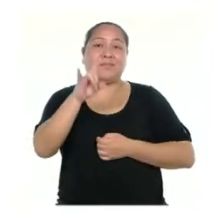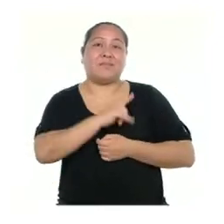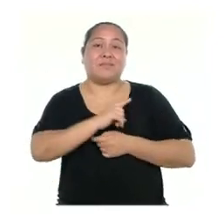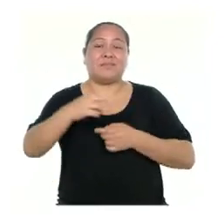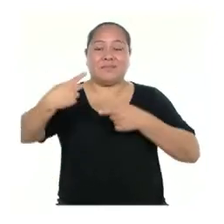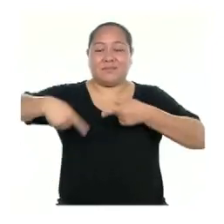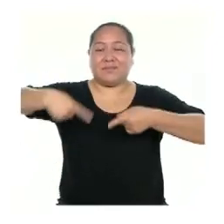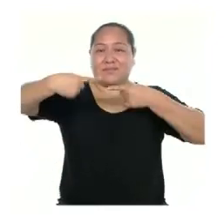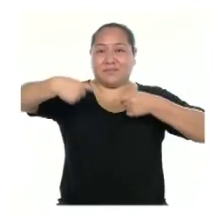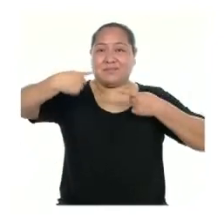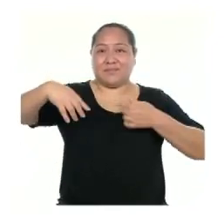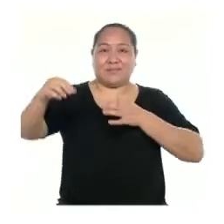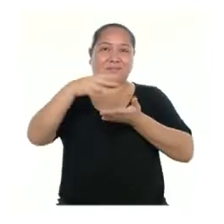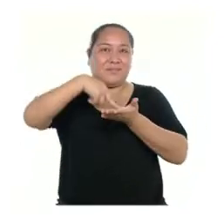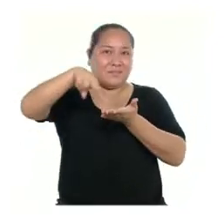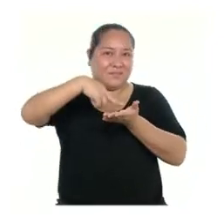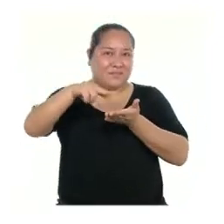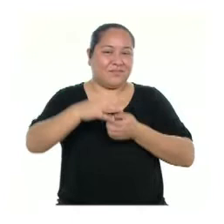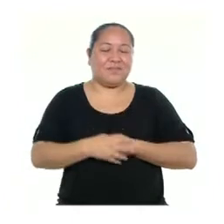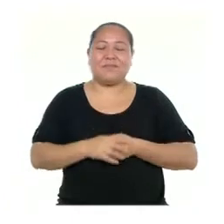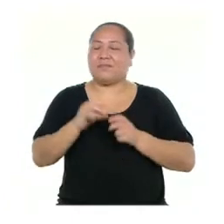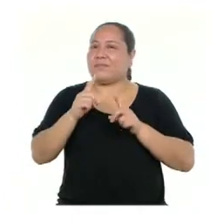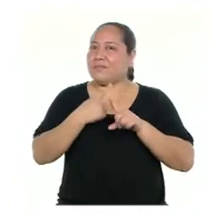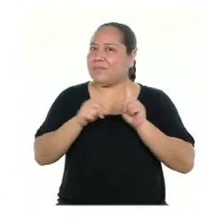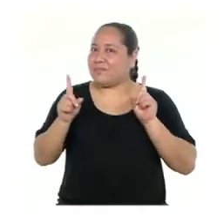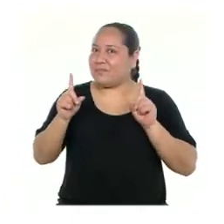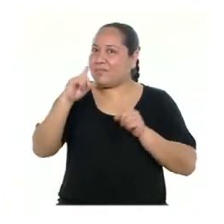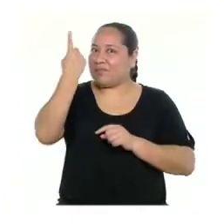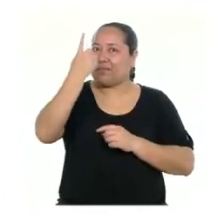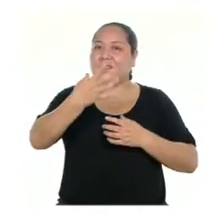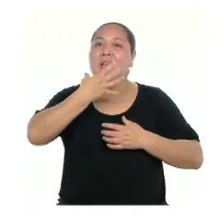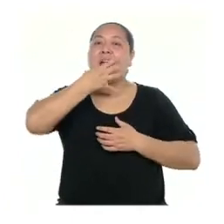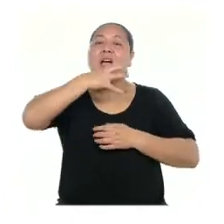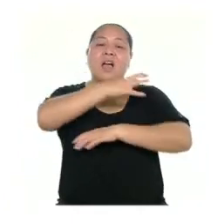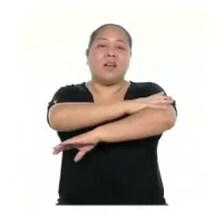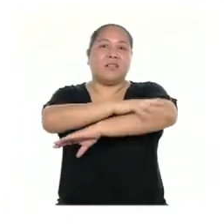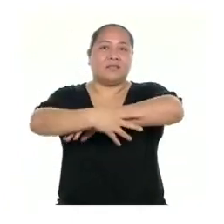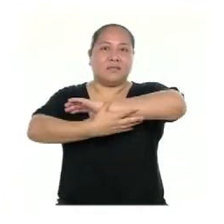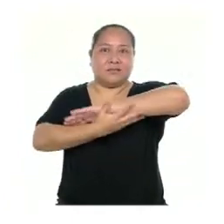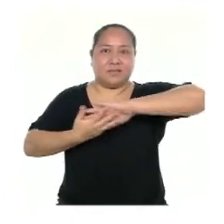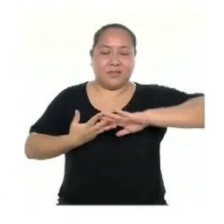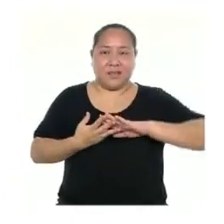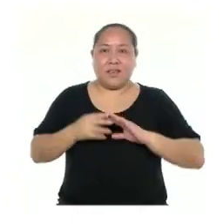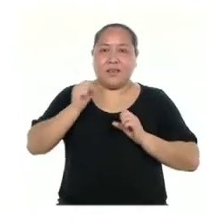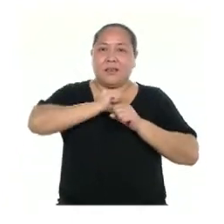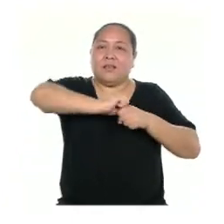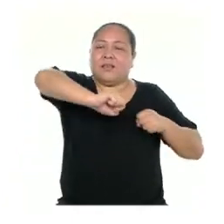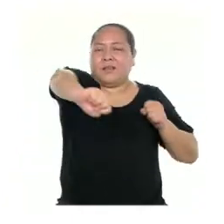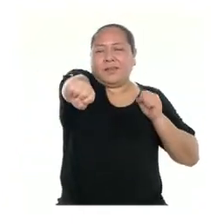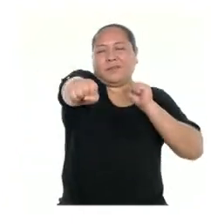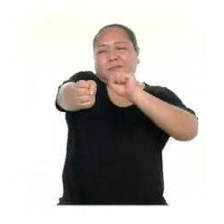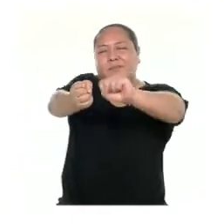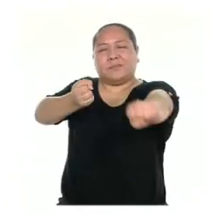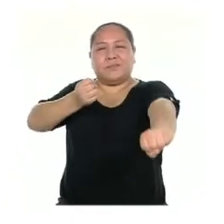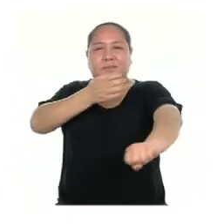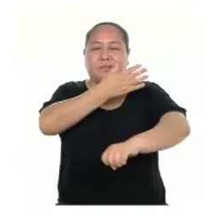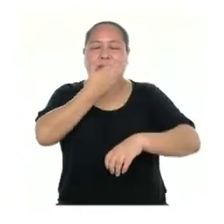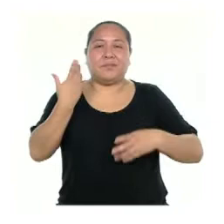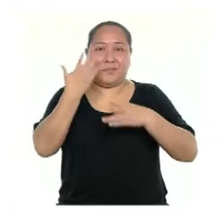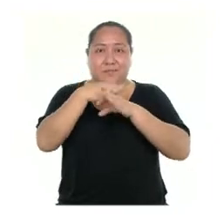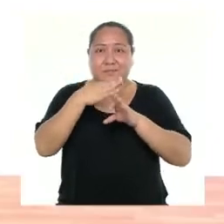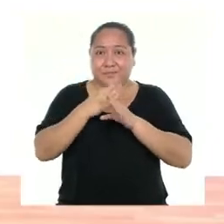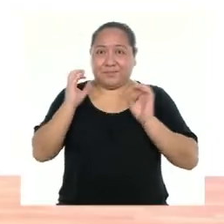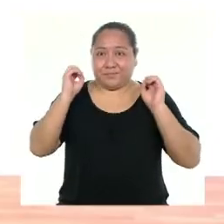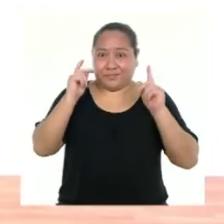en las batallas de breakdance. Pero primero vamos a calentar y conectar todos nuestros músculos a través de un estiramiento para hacerlo de la mejor manera